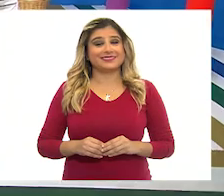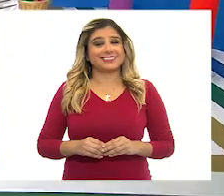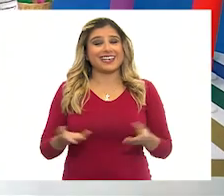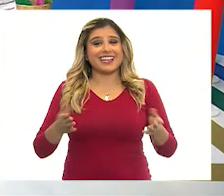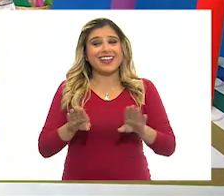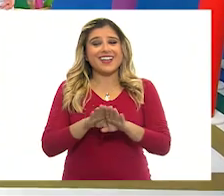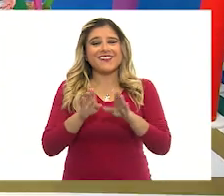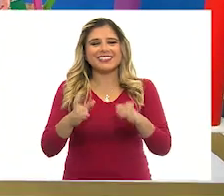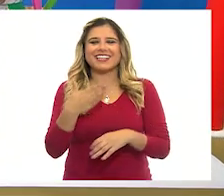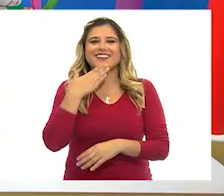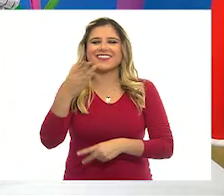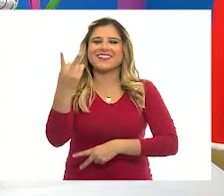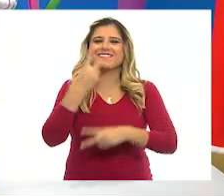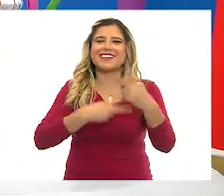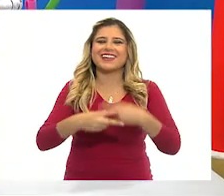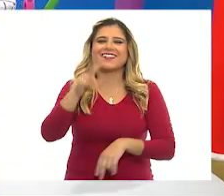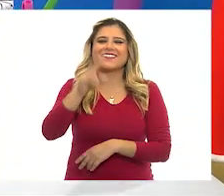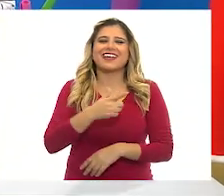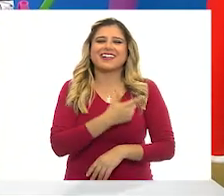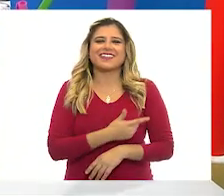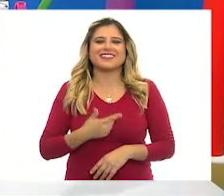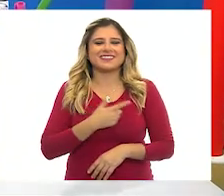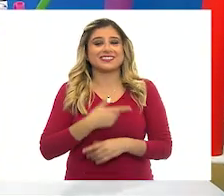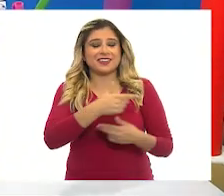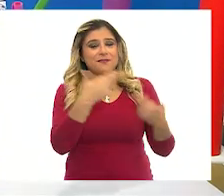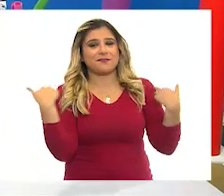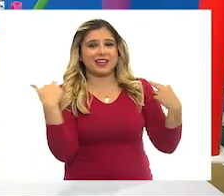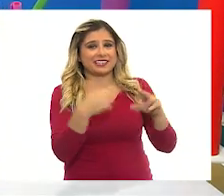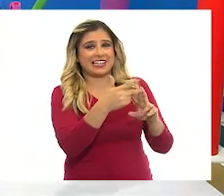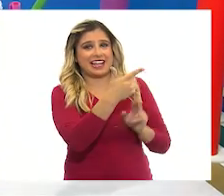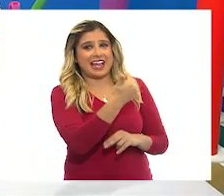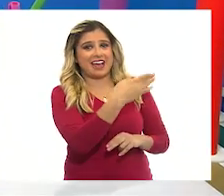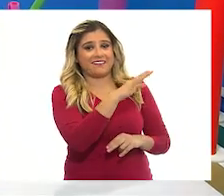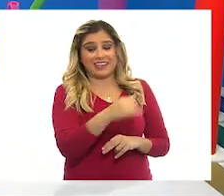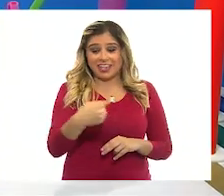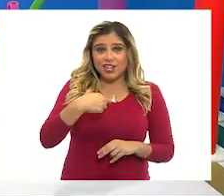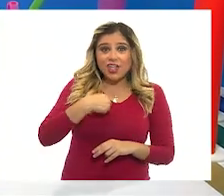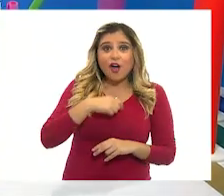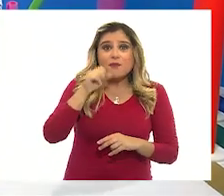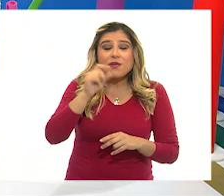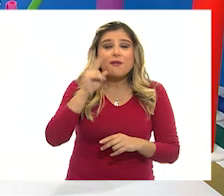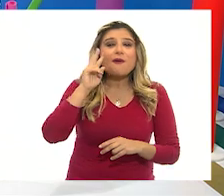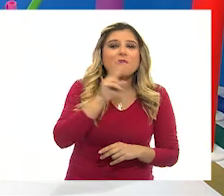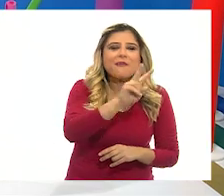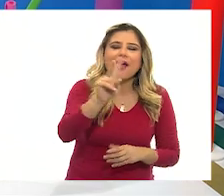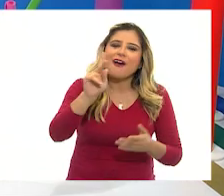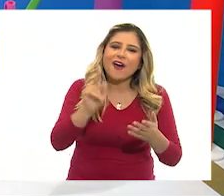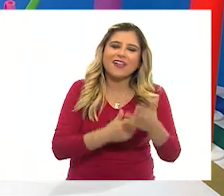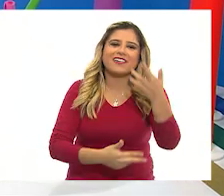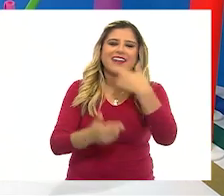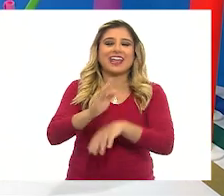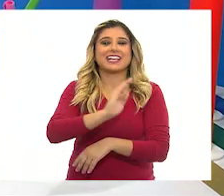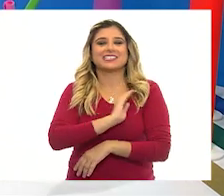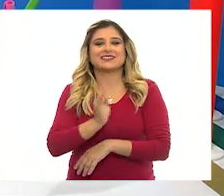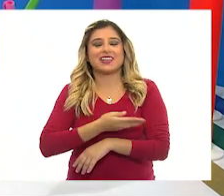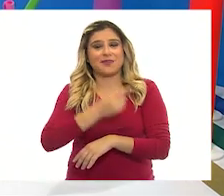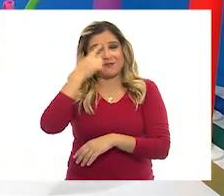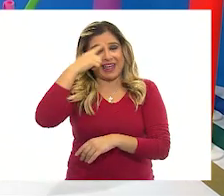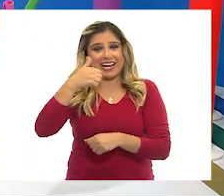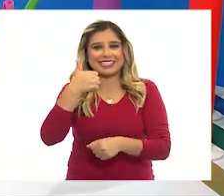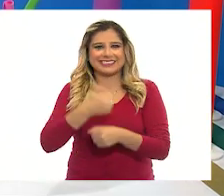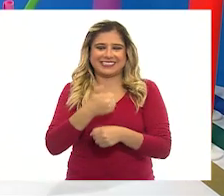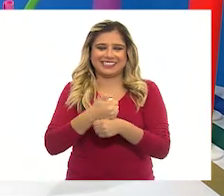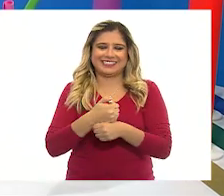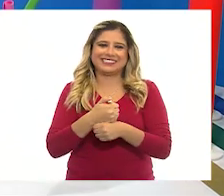¿Cómo están? Bienvenidos. Es un gusto para la maestra Gaby Rivas y para mí recibirlos nuevamente en esta clase de español para sexto